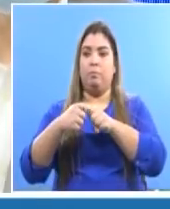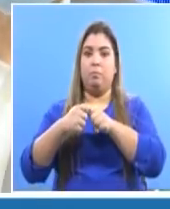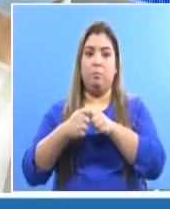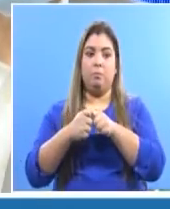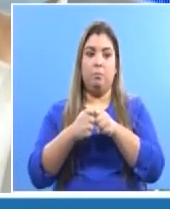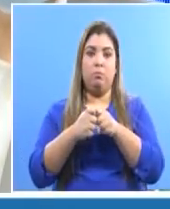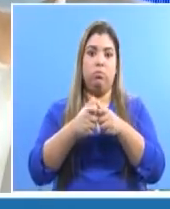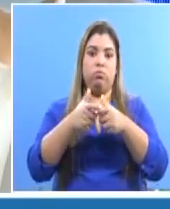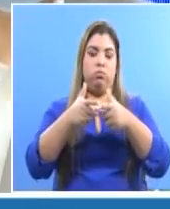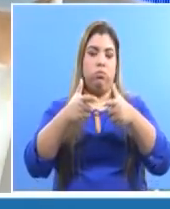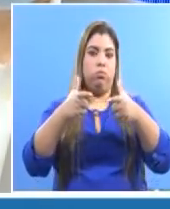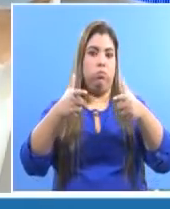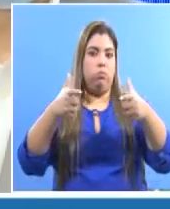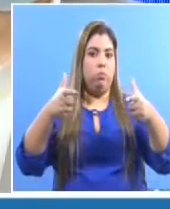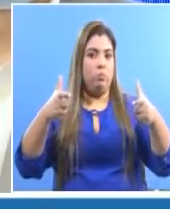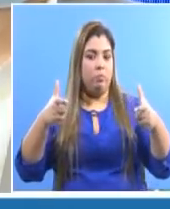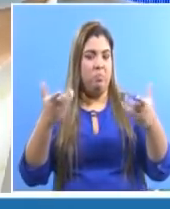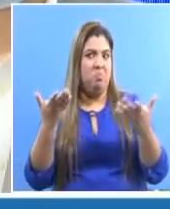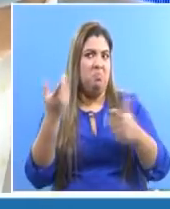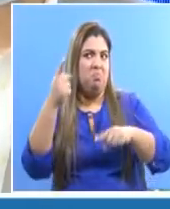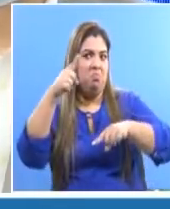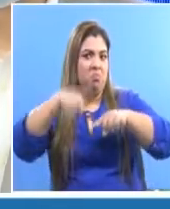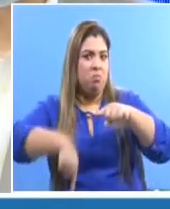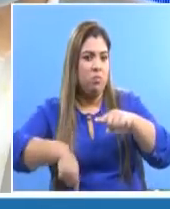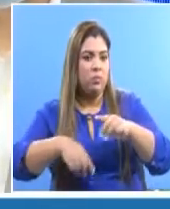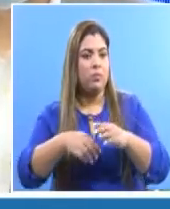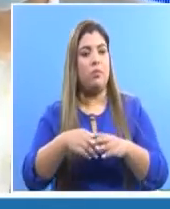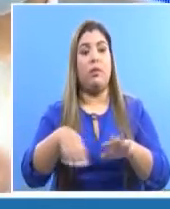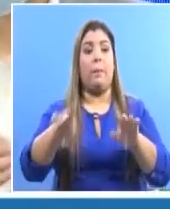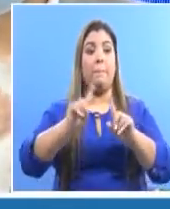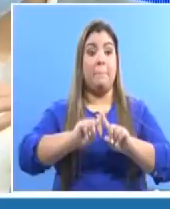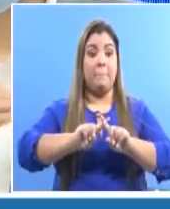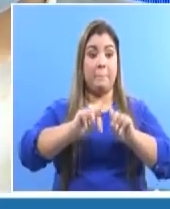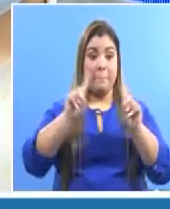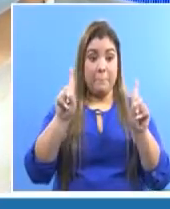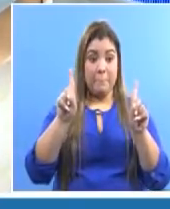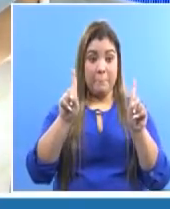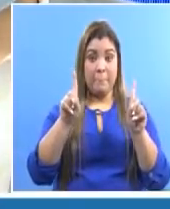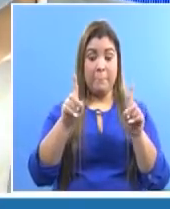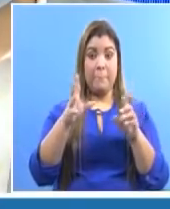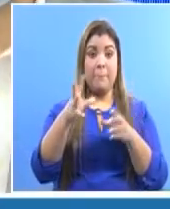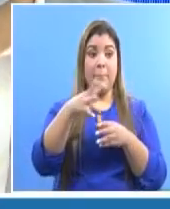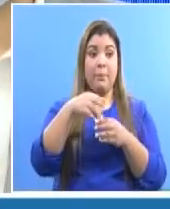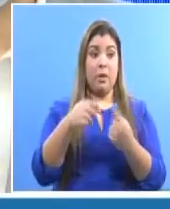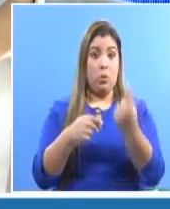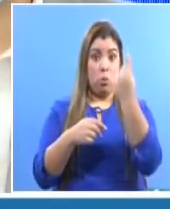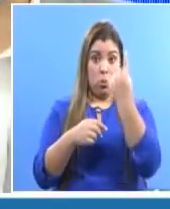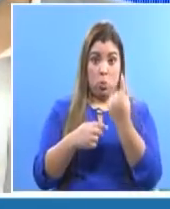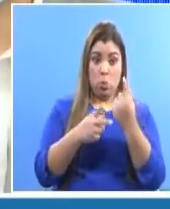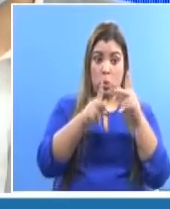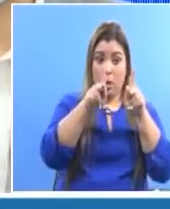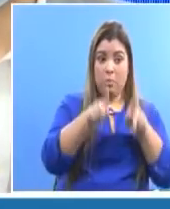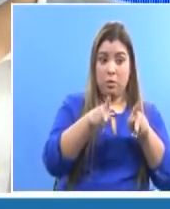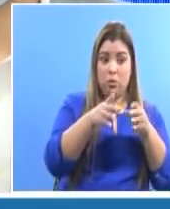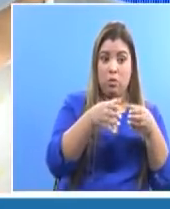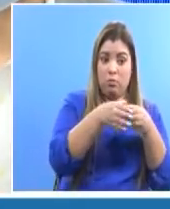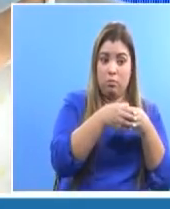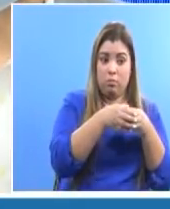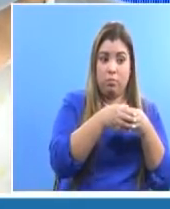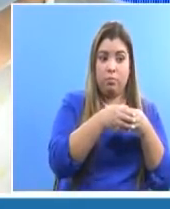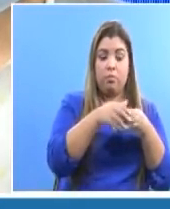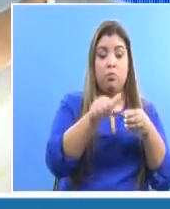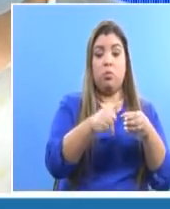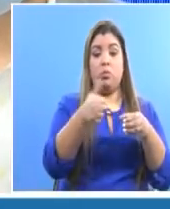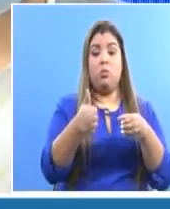sea prácticamente nulo. Mientras tanto, cuando estamos en ese valor de 1, es como en lo que